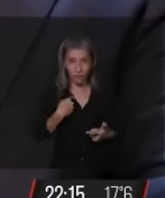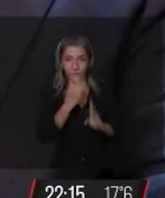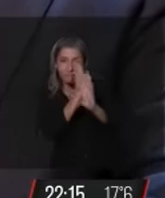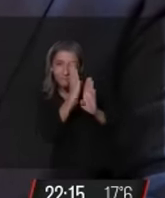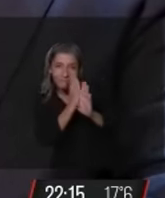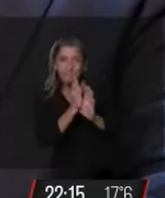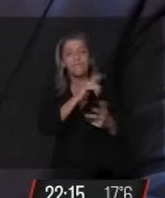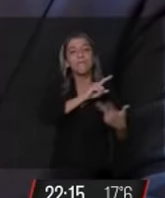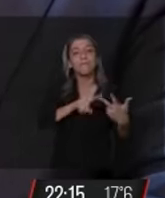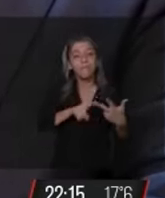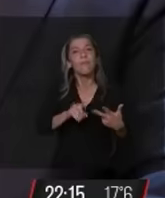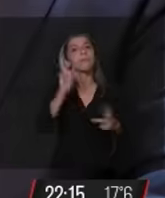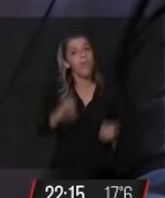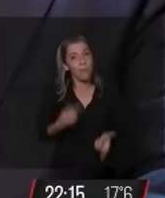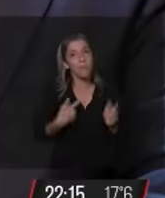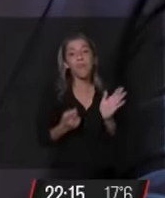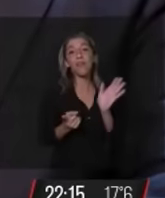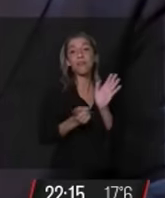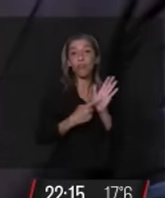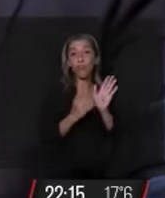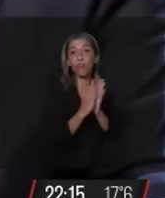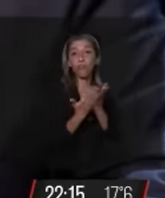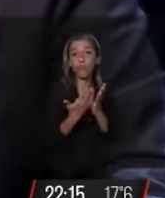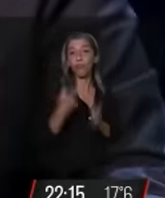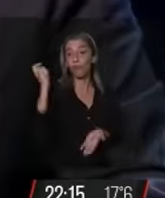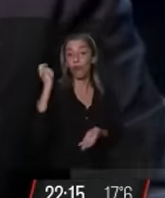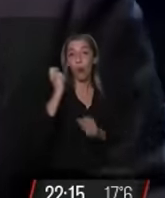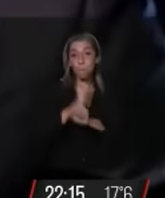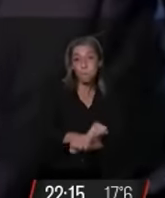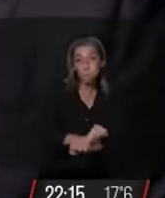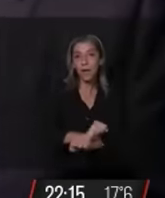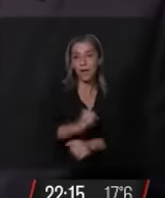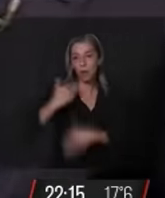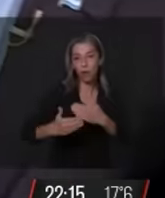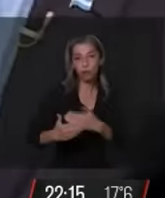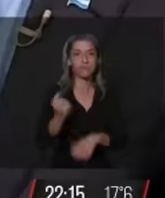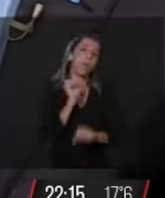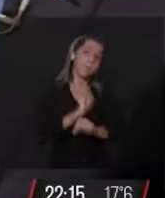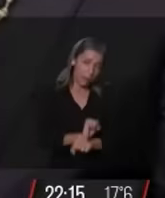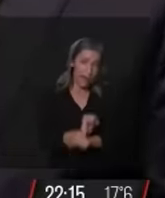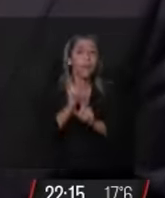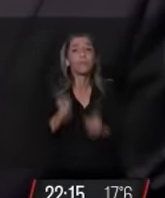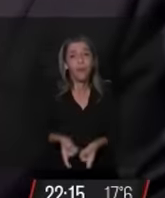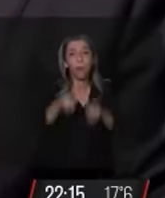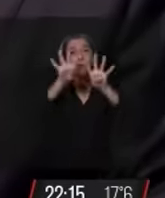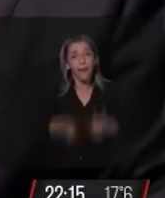reformar el Código Penal Procesal, reformar el sistema carcelario, ¿sí? Porque, por ejemplo,